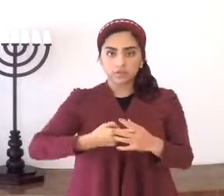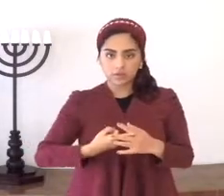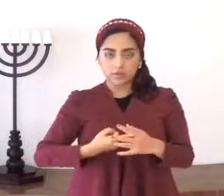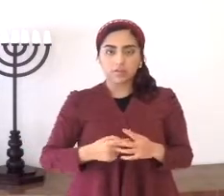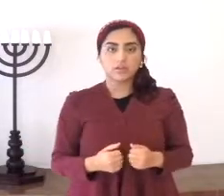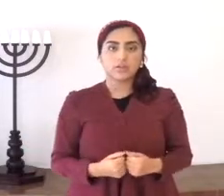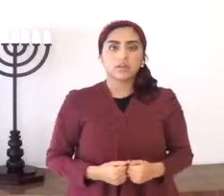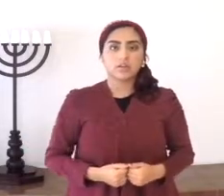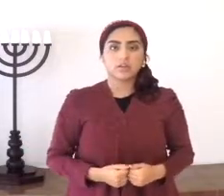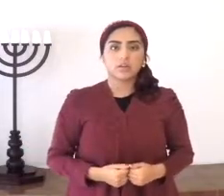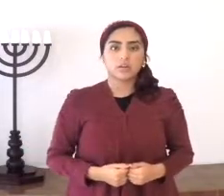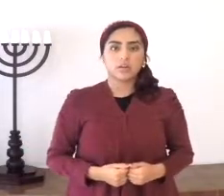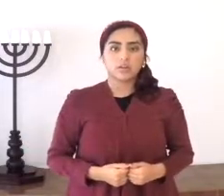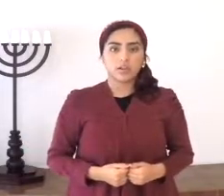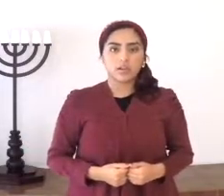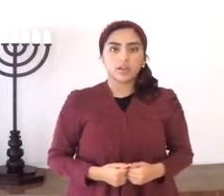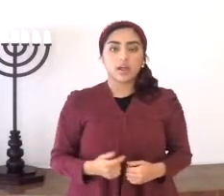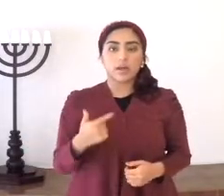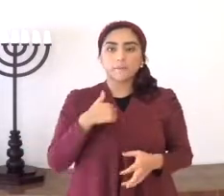Voy a empezar